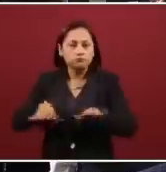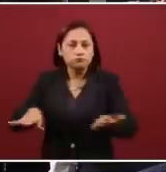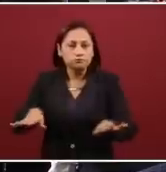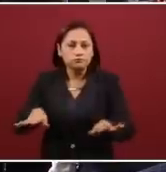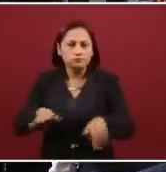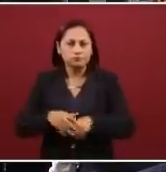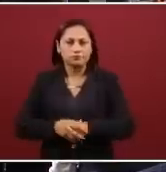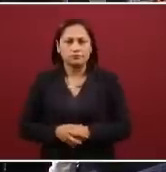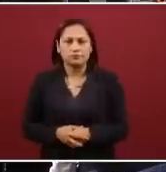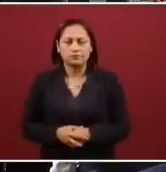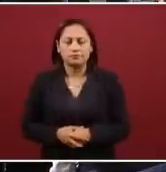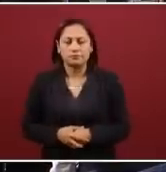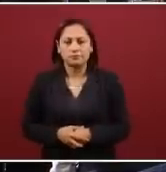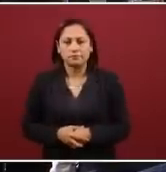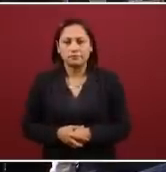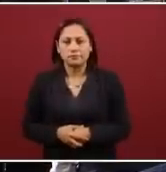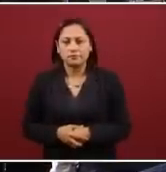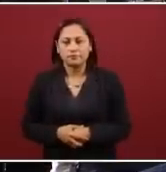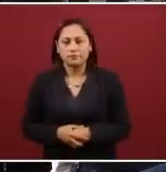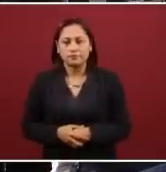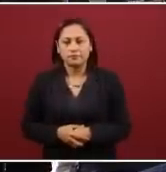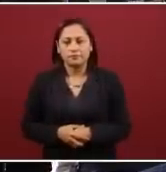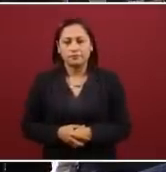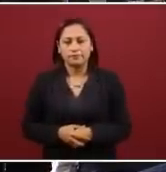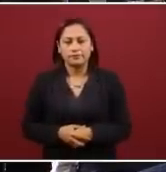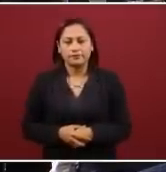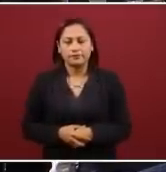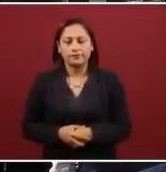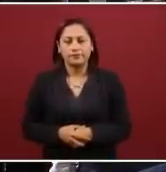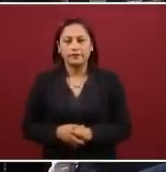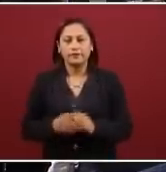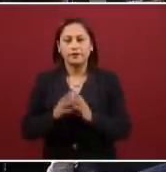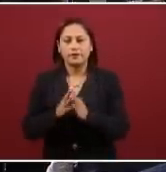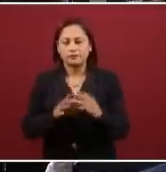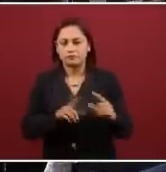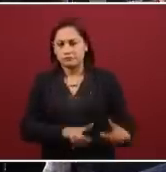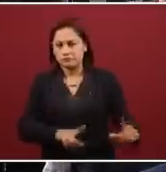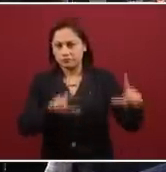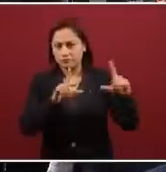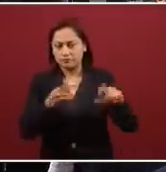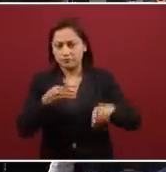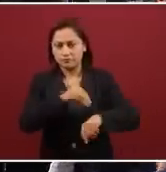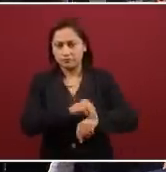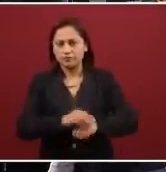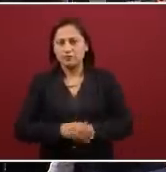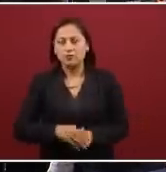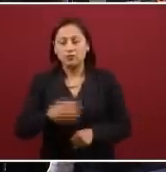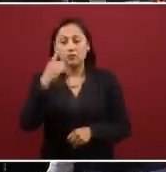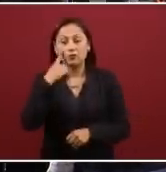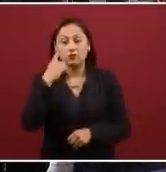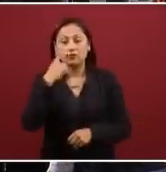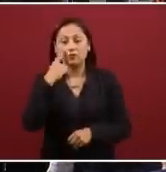Ya lo tengo electrónico, si quieres. A ver, pon. Miren cómo empieza.